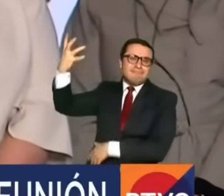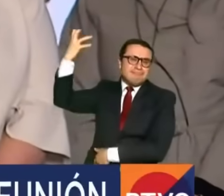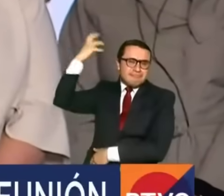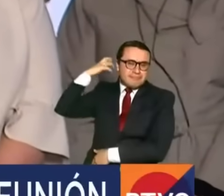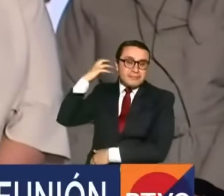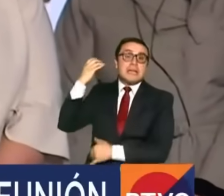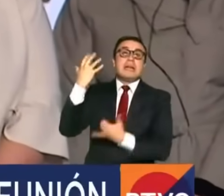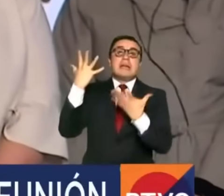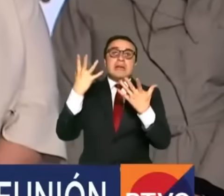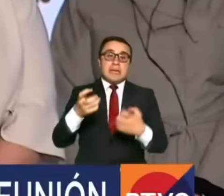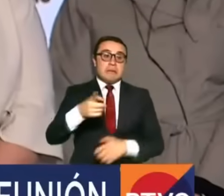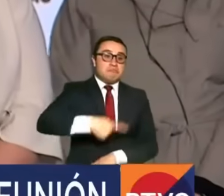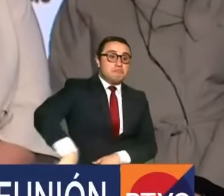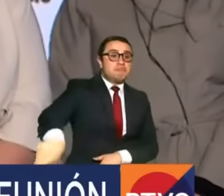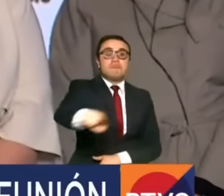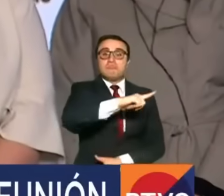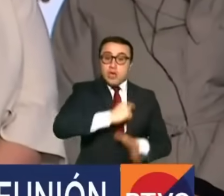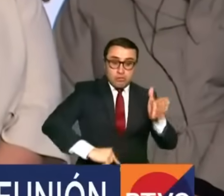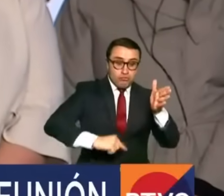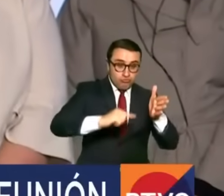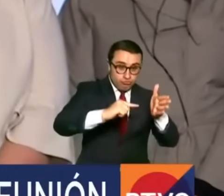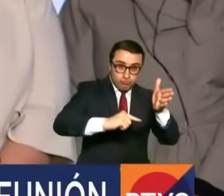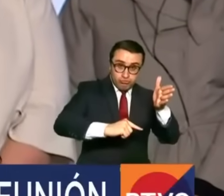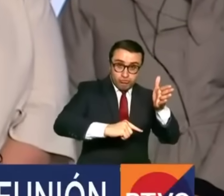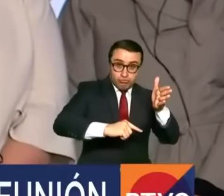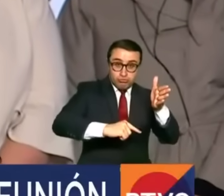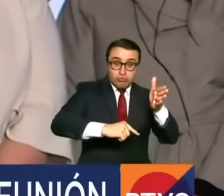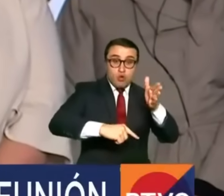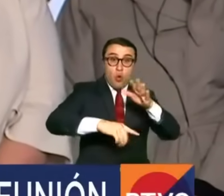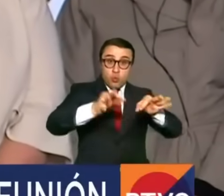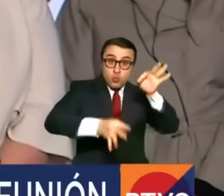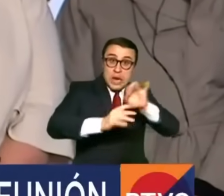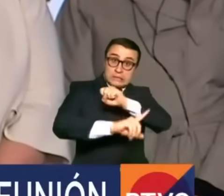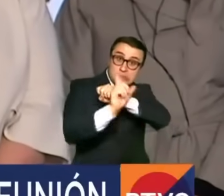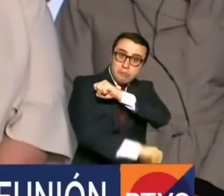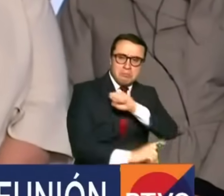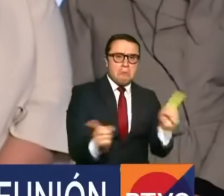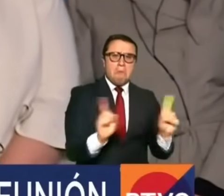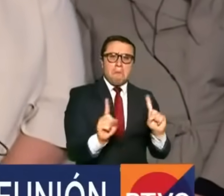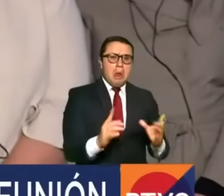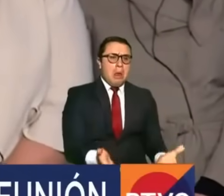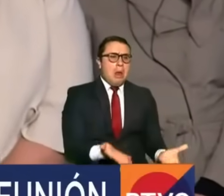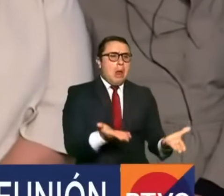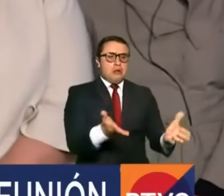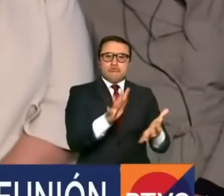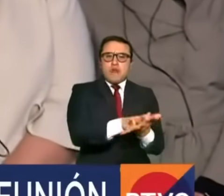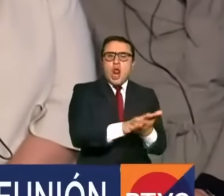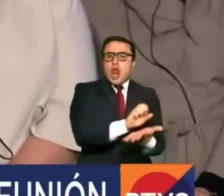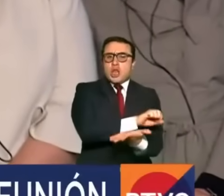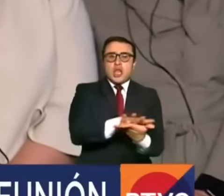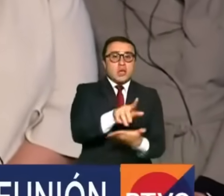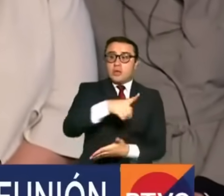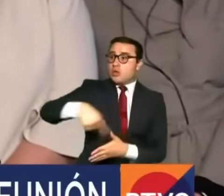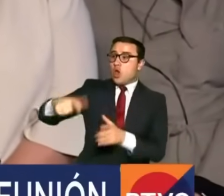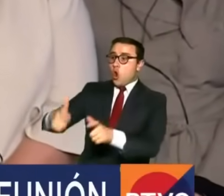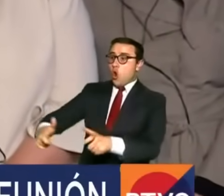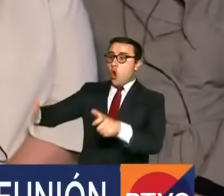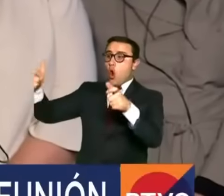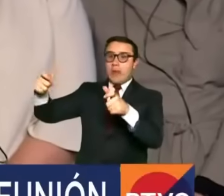conceder amnistía e indulto, y dar curules del Congreso de